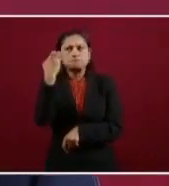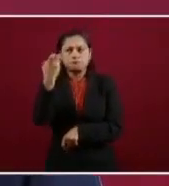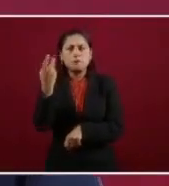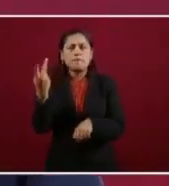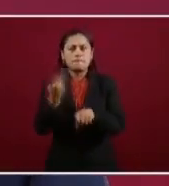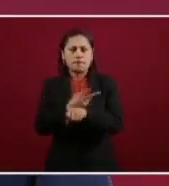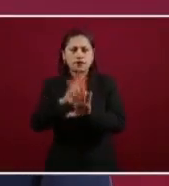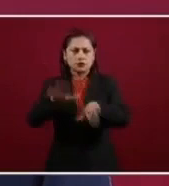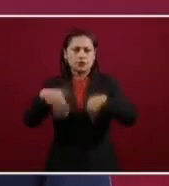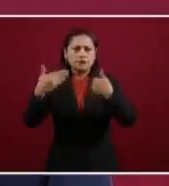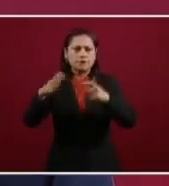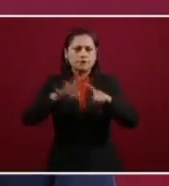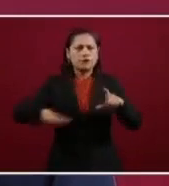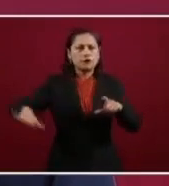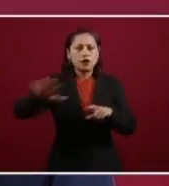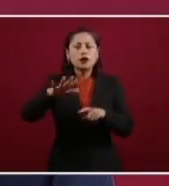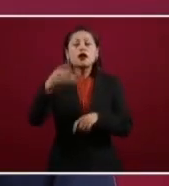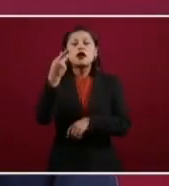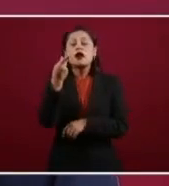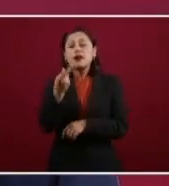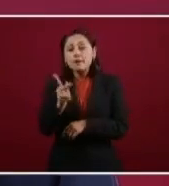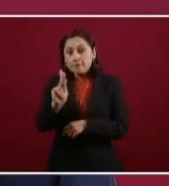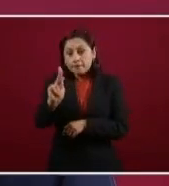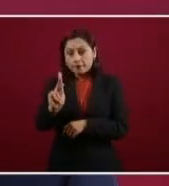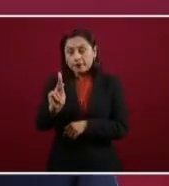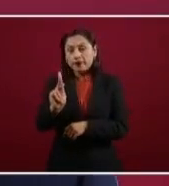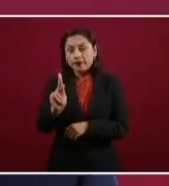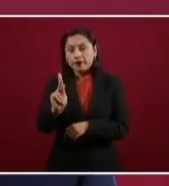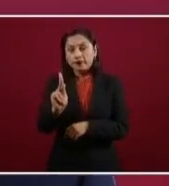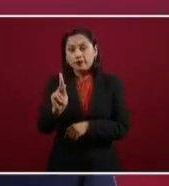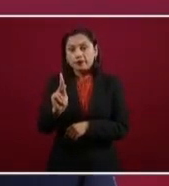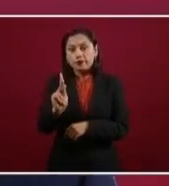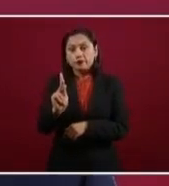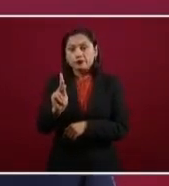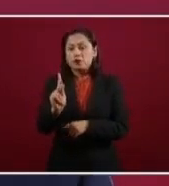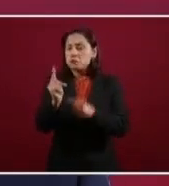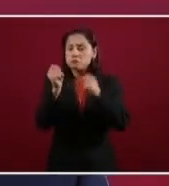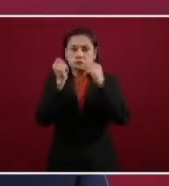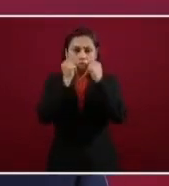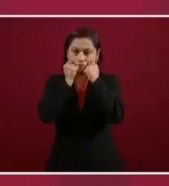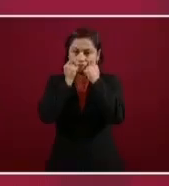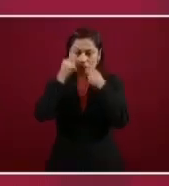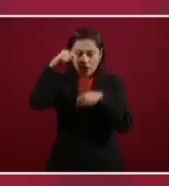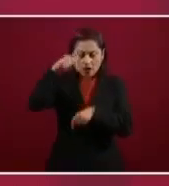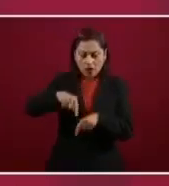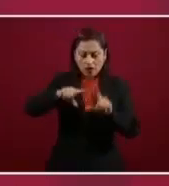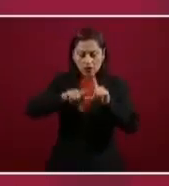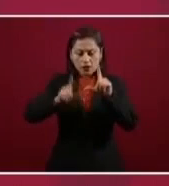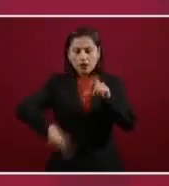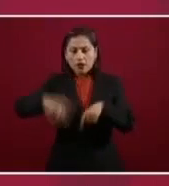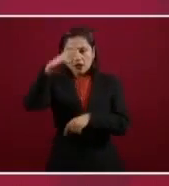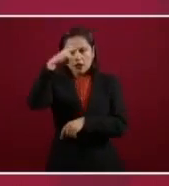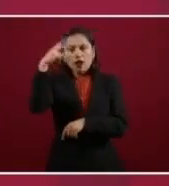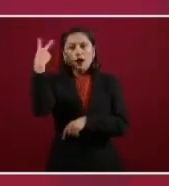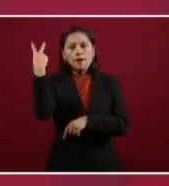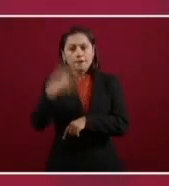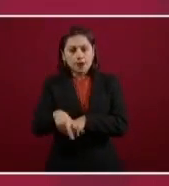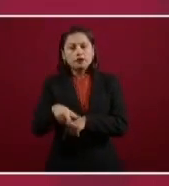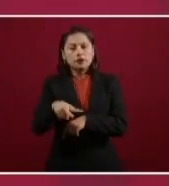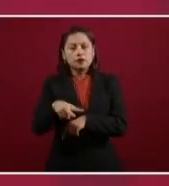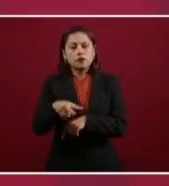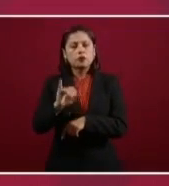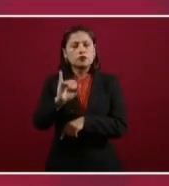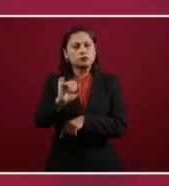a pesar de eso resulta que méxico tiene crecimiento